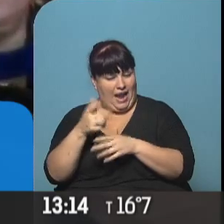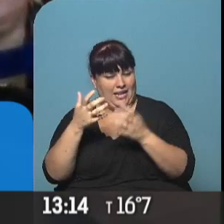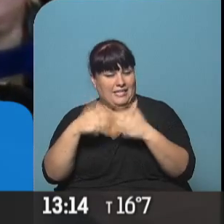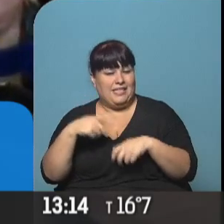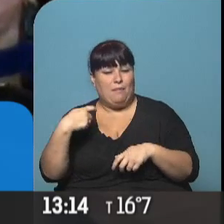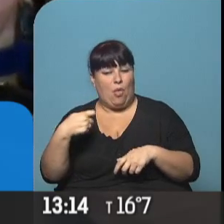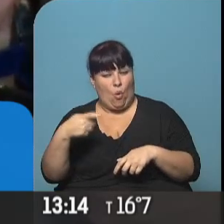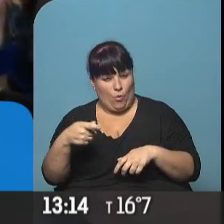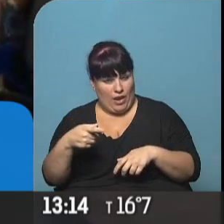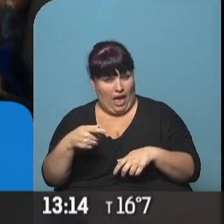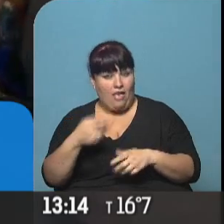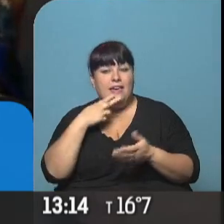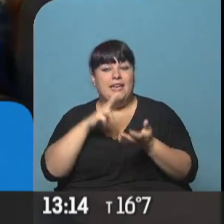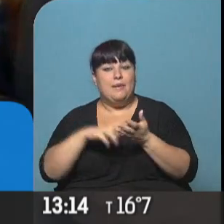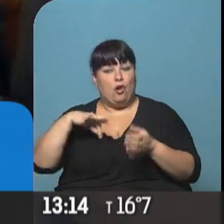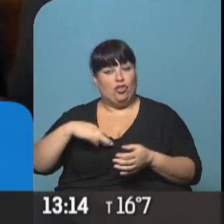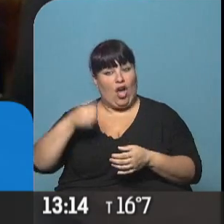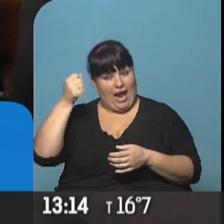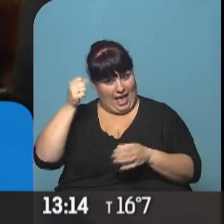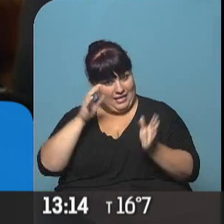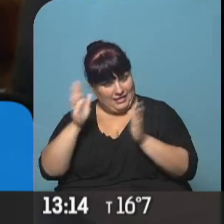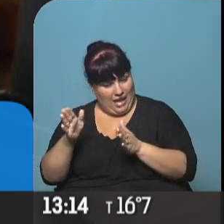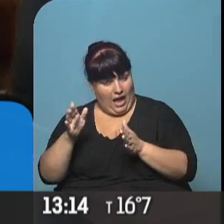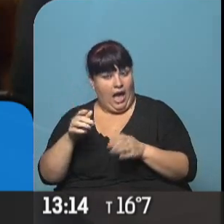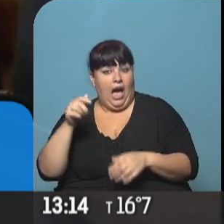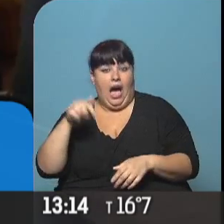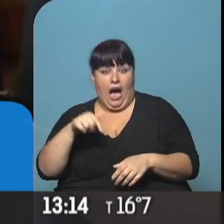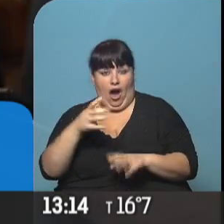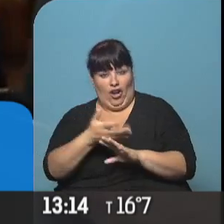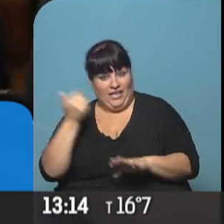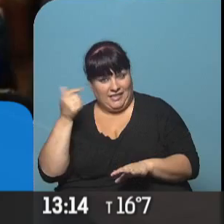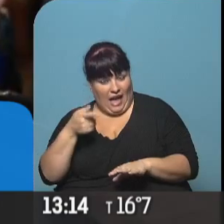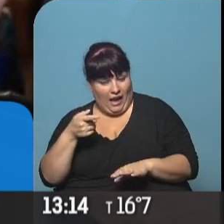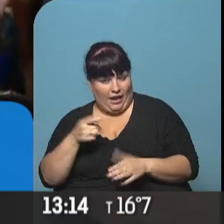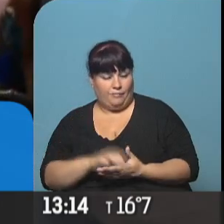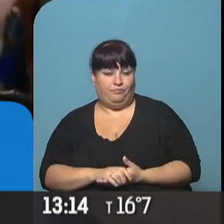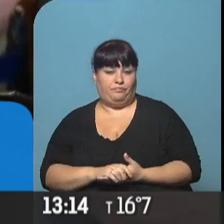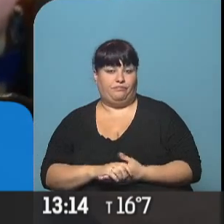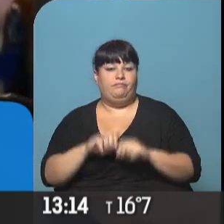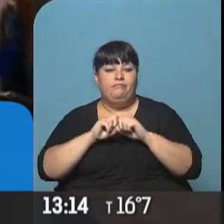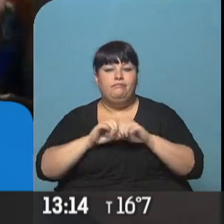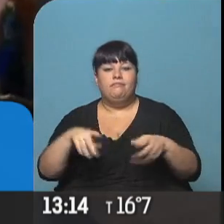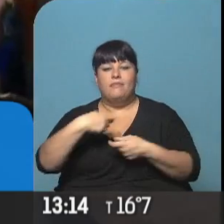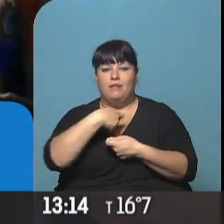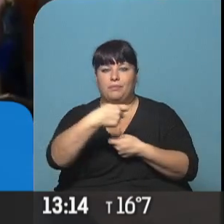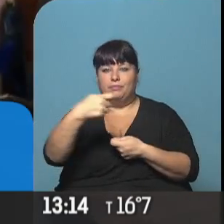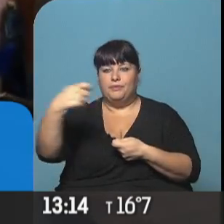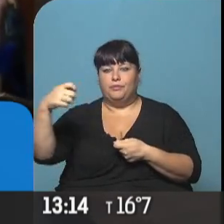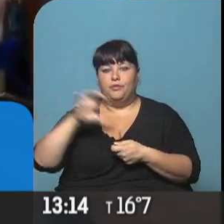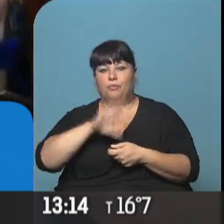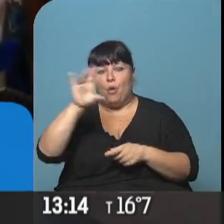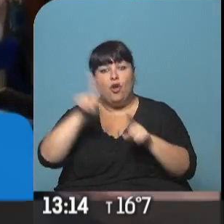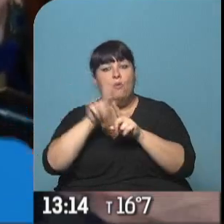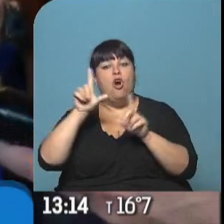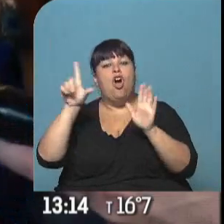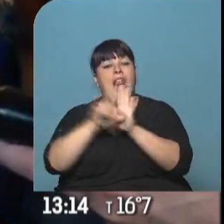de previsión, que era el impuesto a las ganancias en parte, ahora se lo saca de ahí, se distribuye entre todas las provincias, como era la